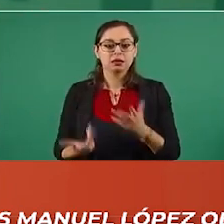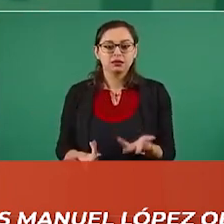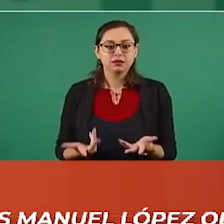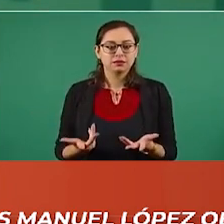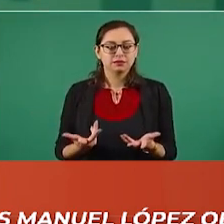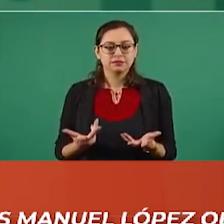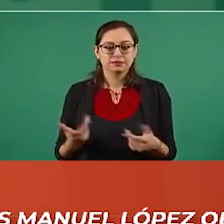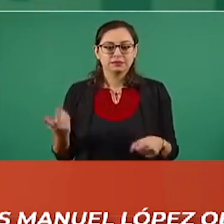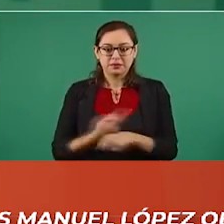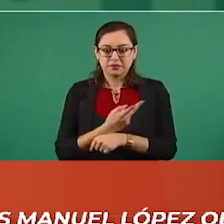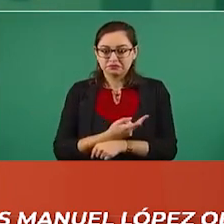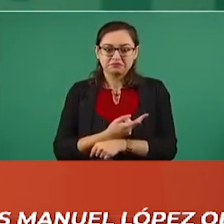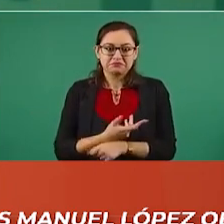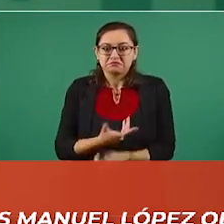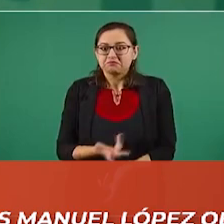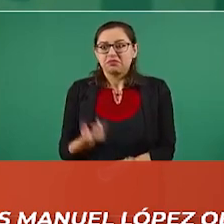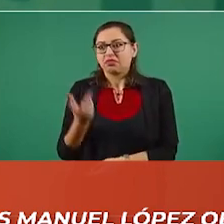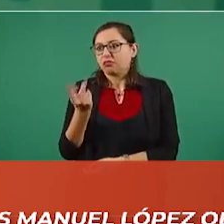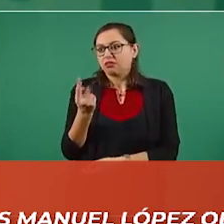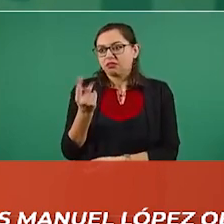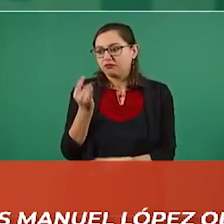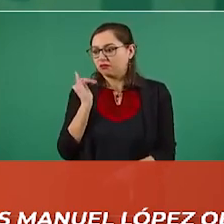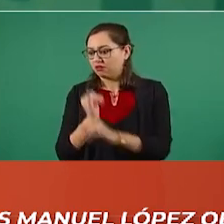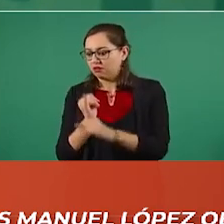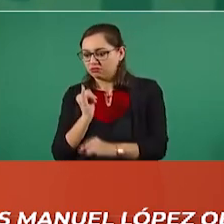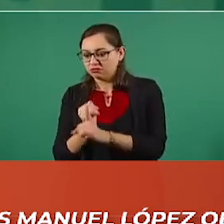muy expuestos